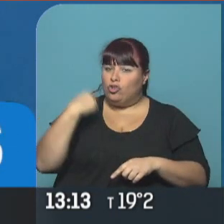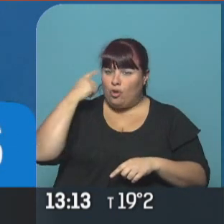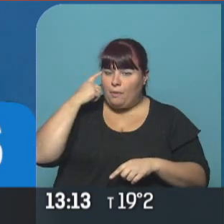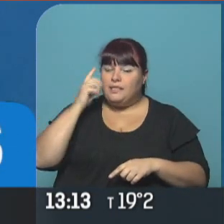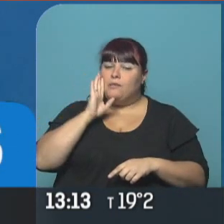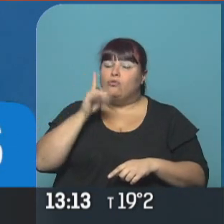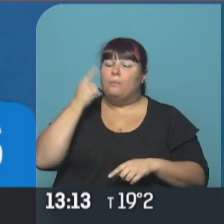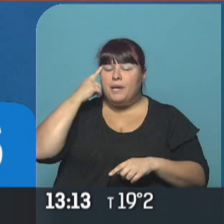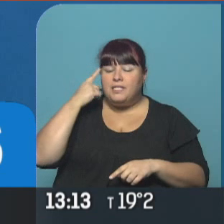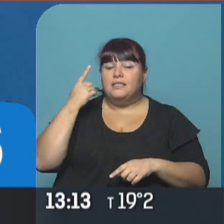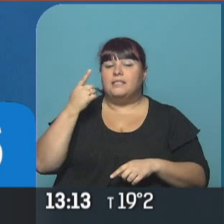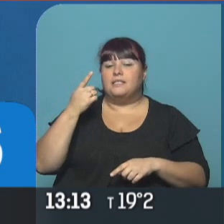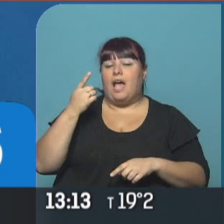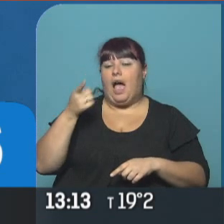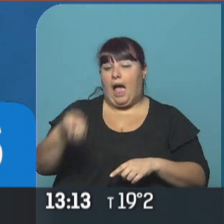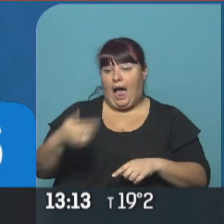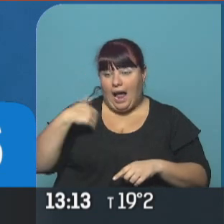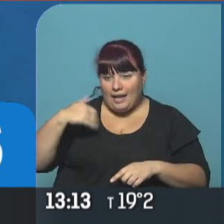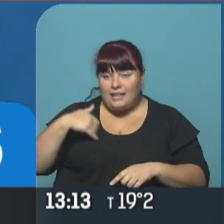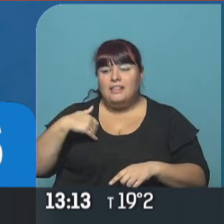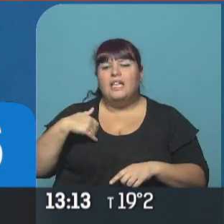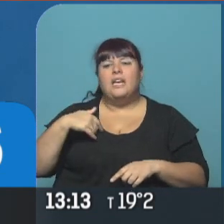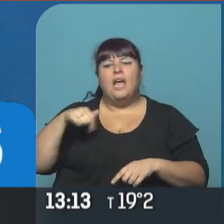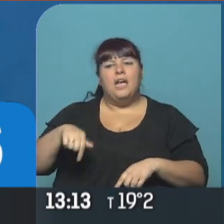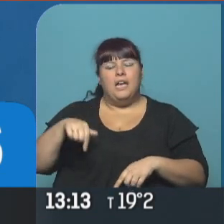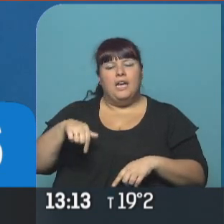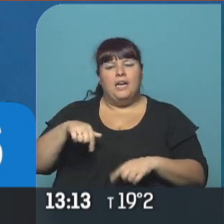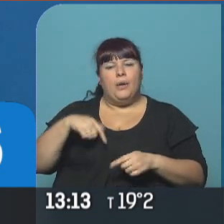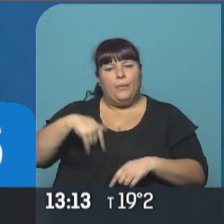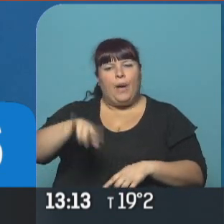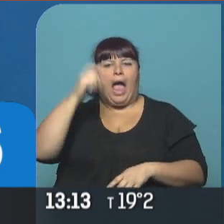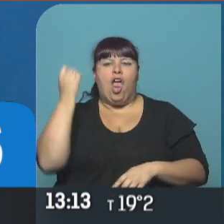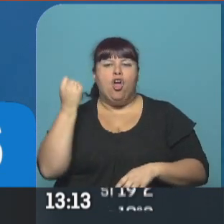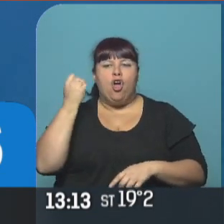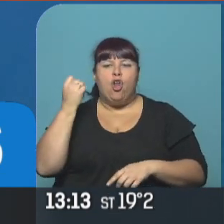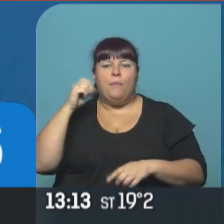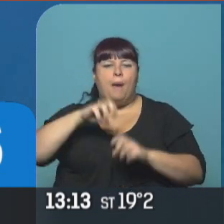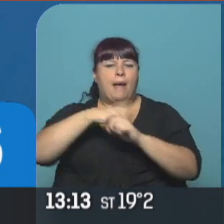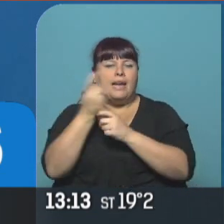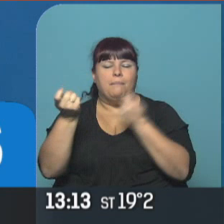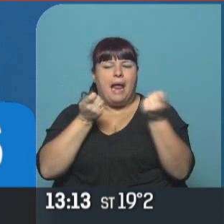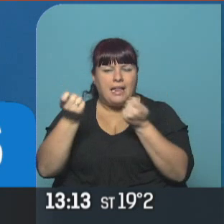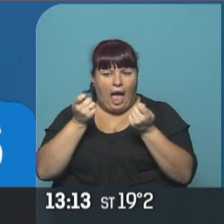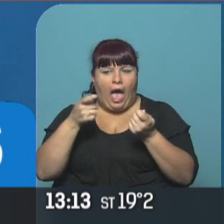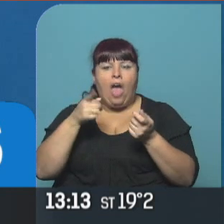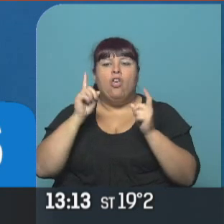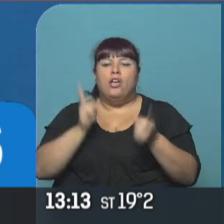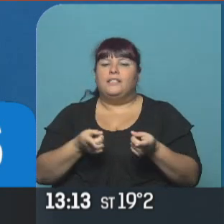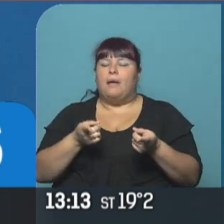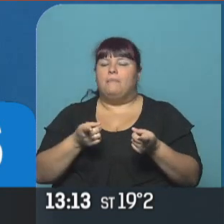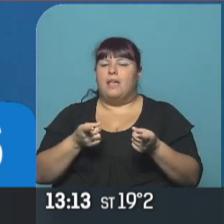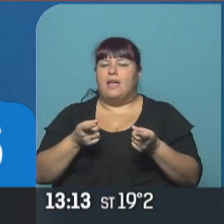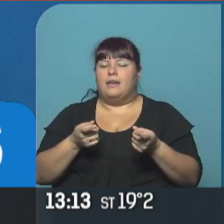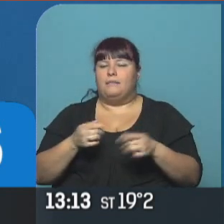creemos que Argentina está pasando a economías de mercado y también